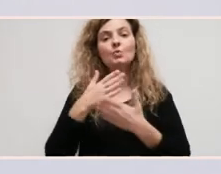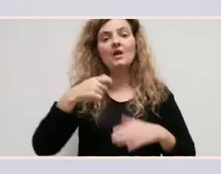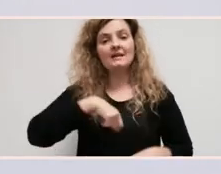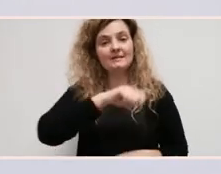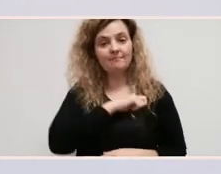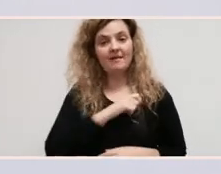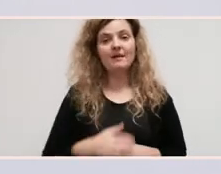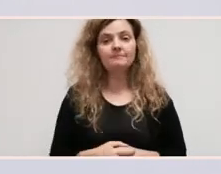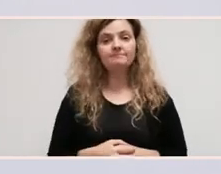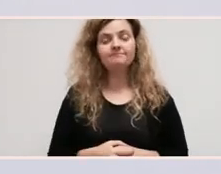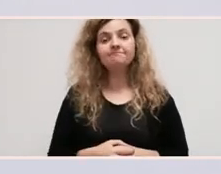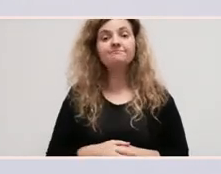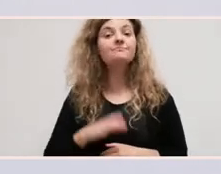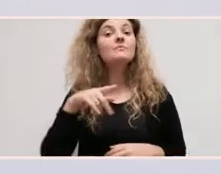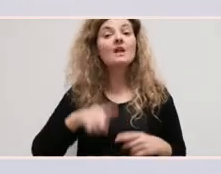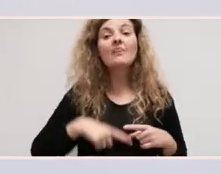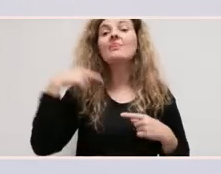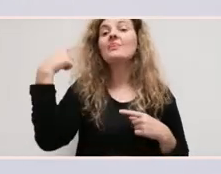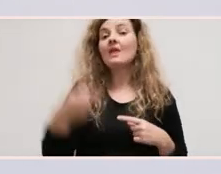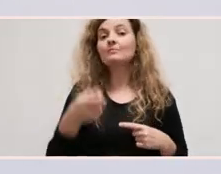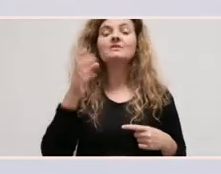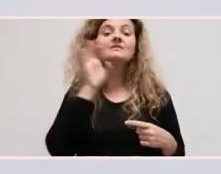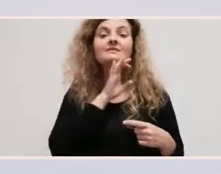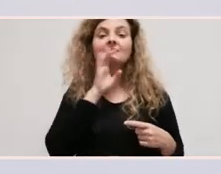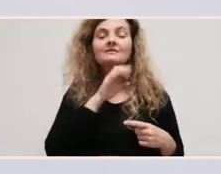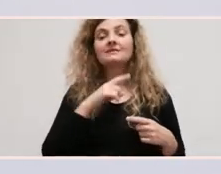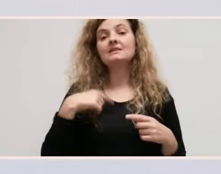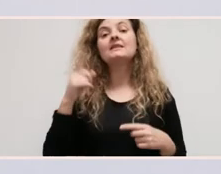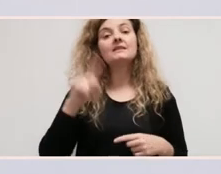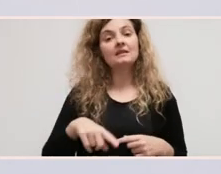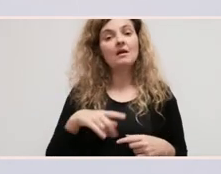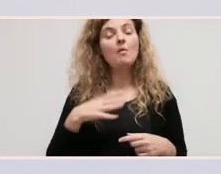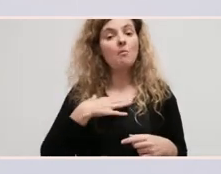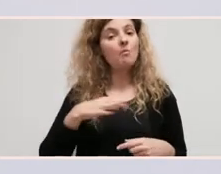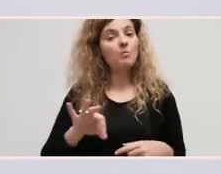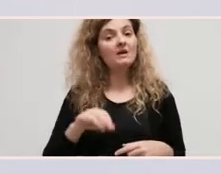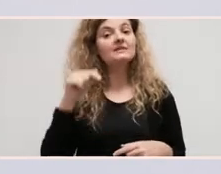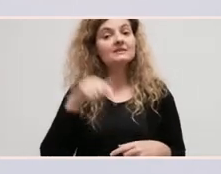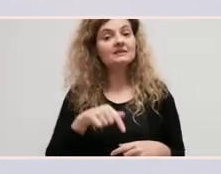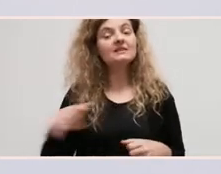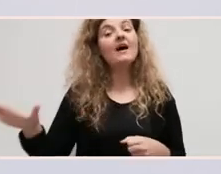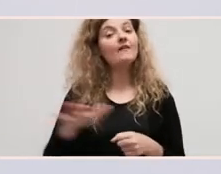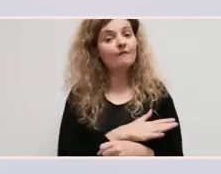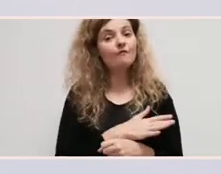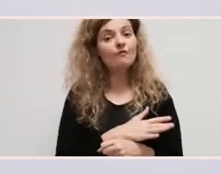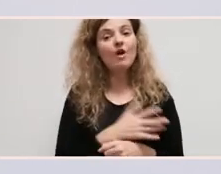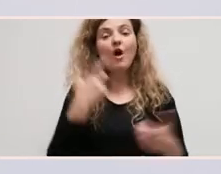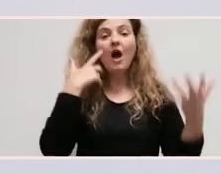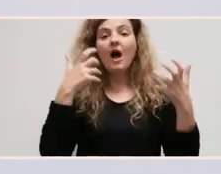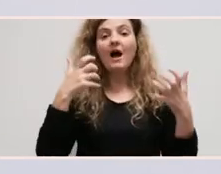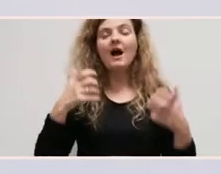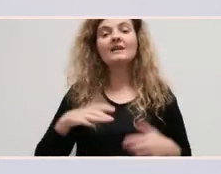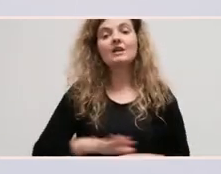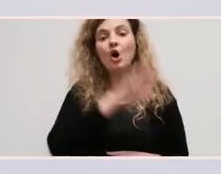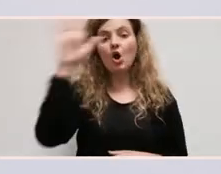en España. Bueno, pues como vos decía, después de esta anécdota, pues como vos decía, es muy probable que esta influencia de